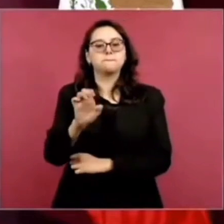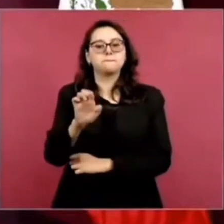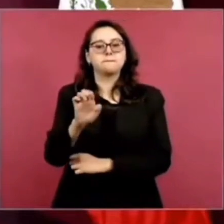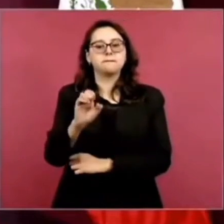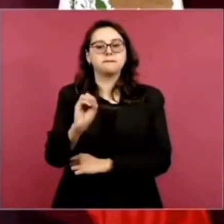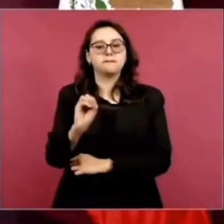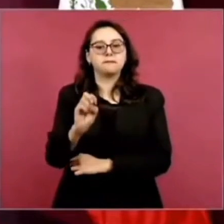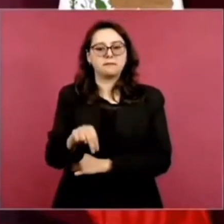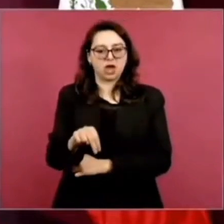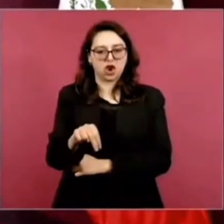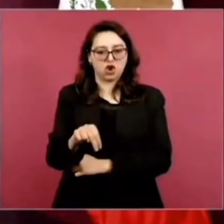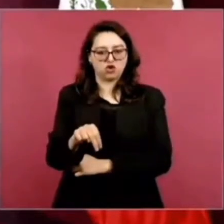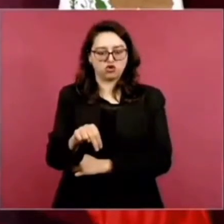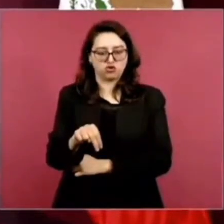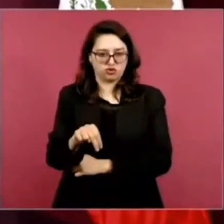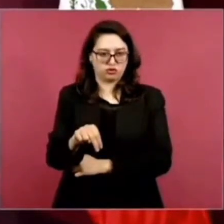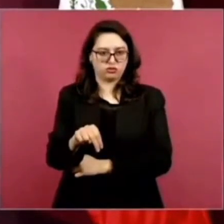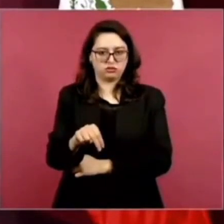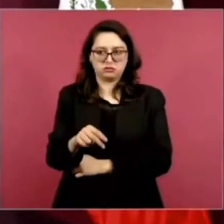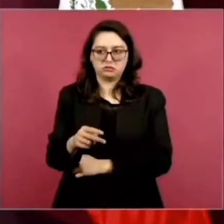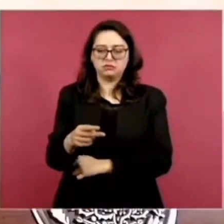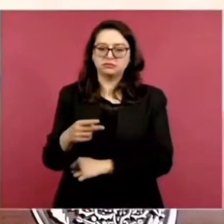pero eran esclavos.